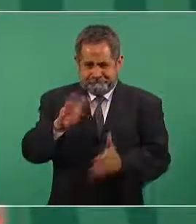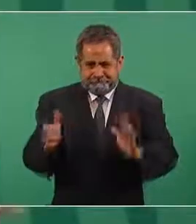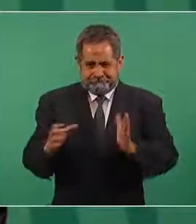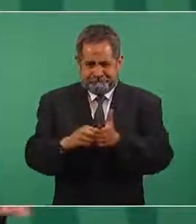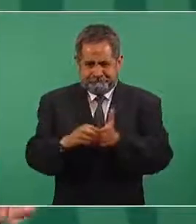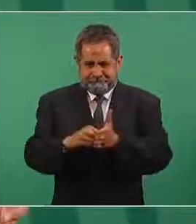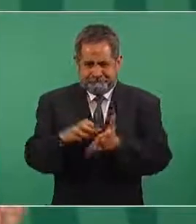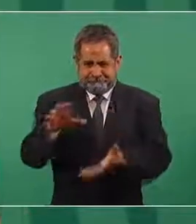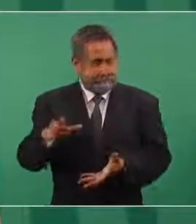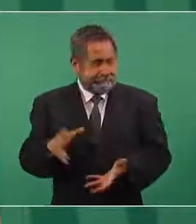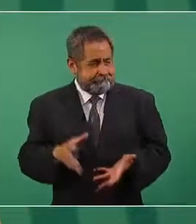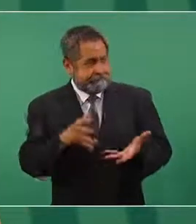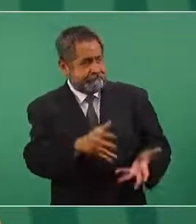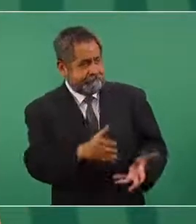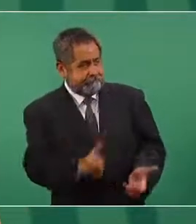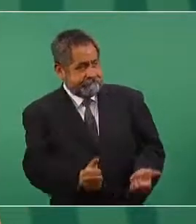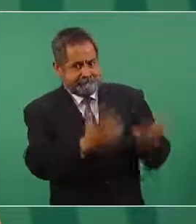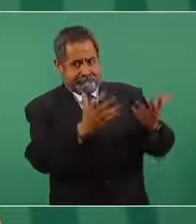No nos llevamos nada.